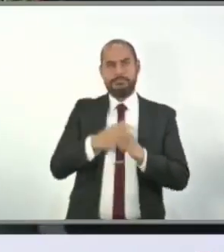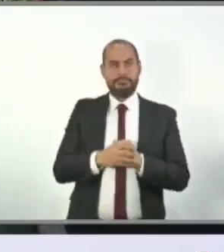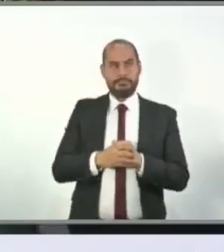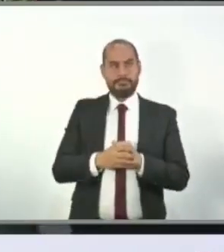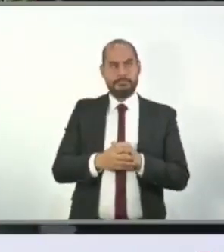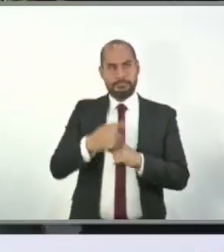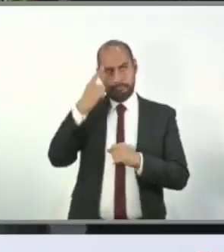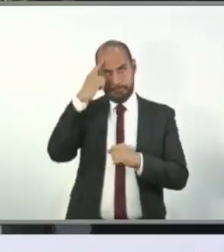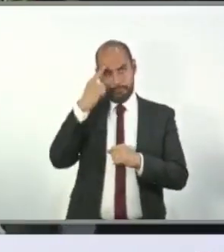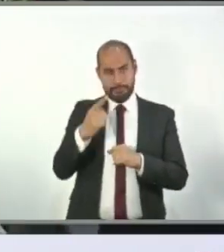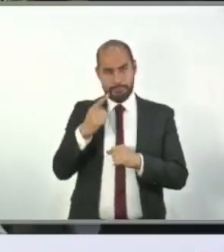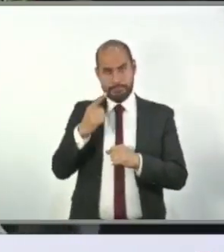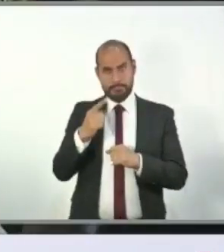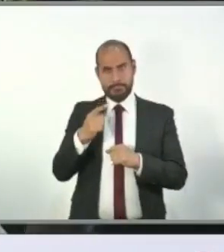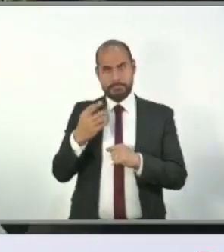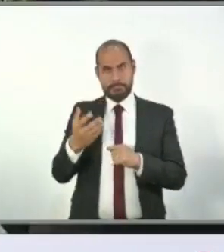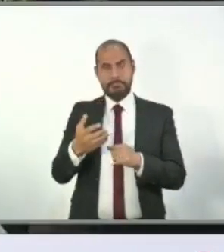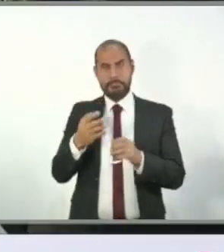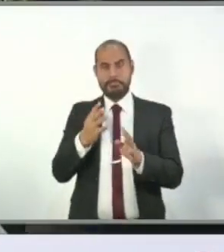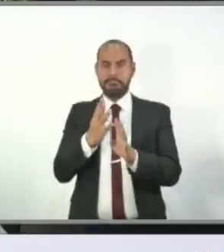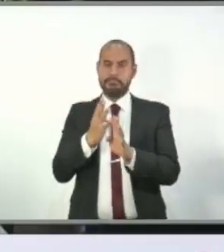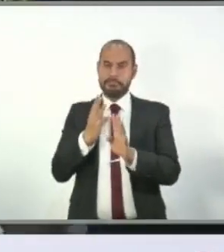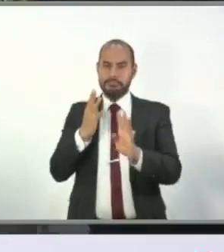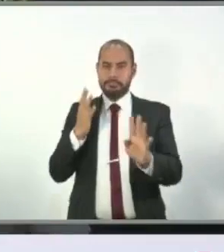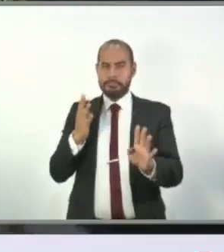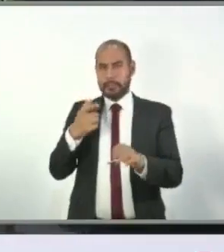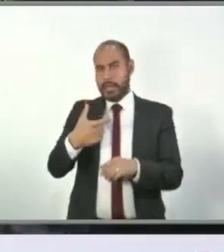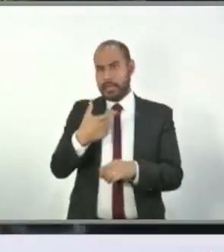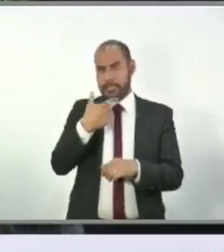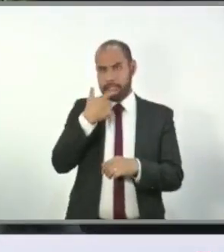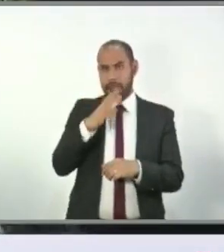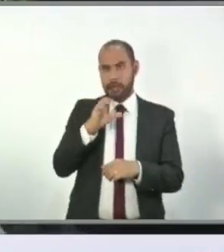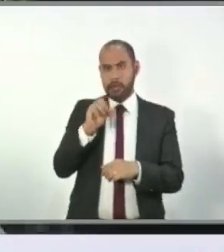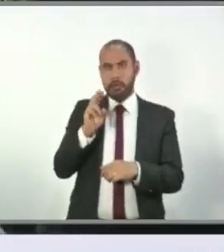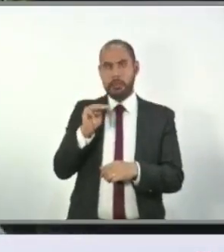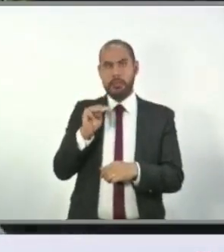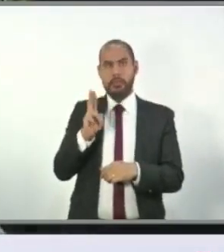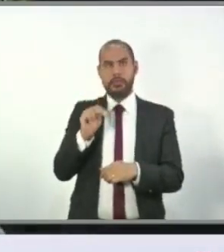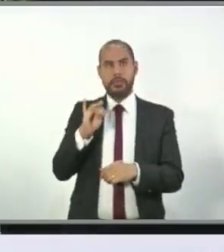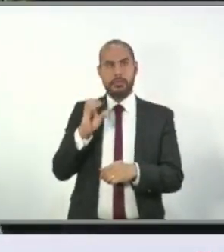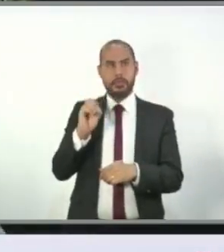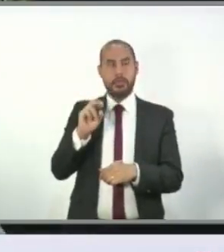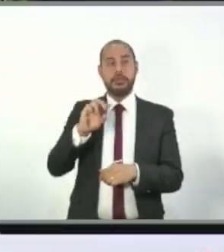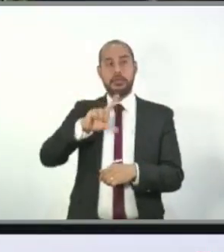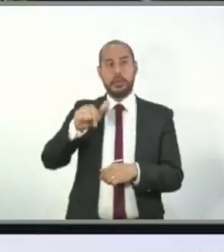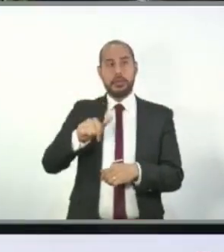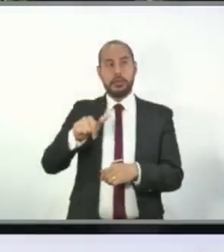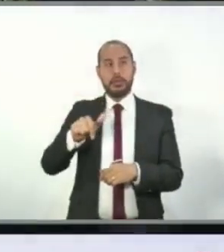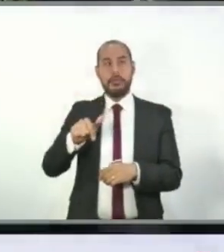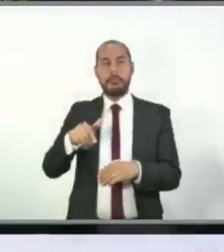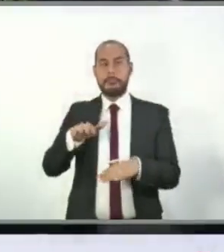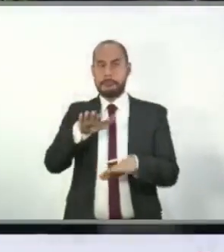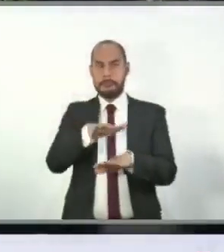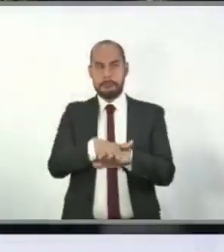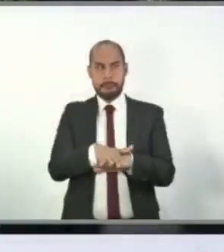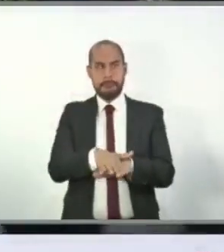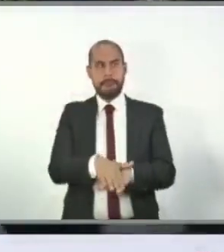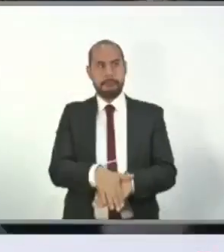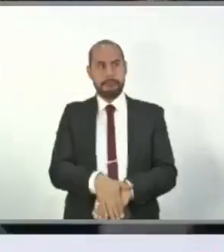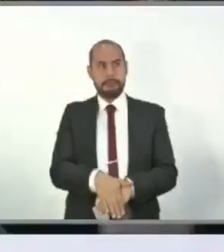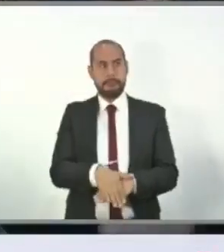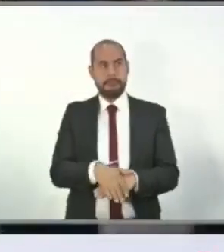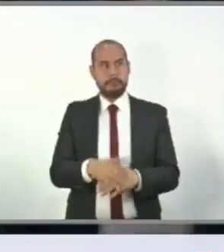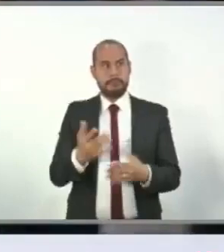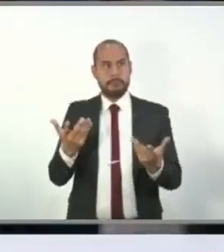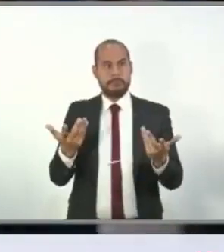Para la comunión, hacemos dos filas al centro, va a haber dos más laterales, ponemos una mano sobre otra, entregamos el cuerpo de